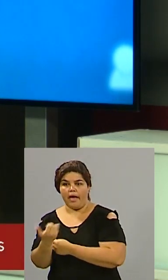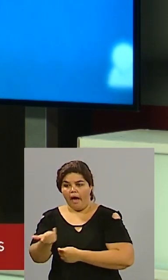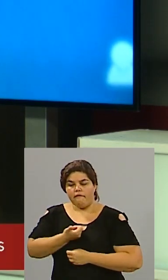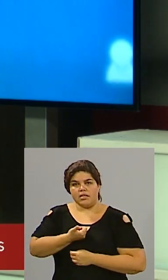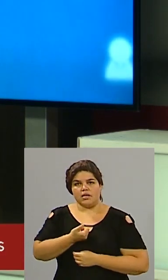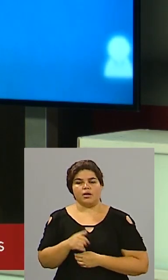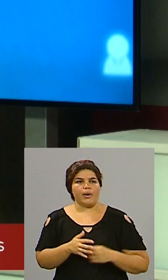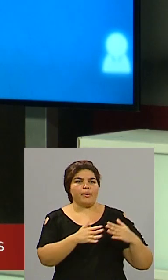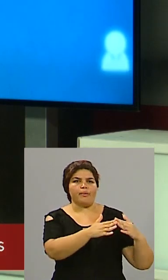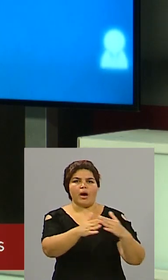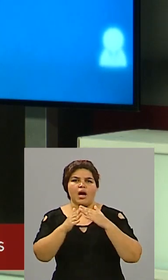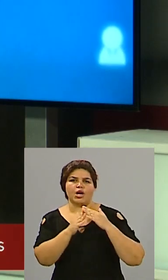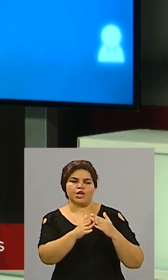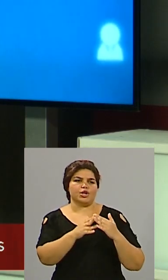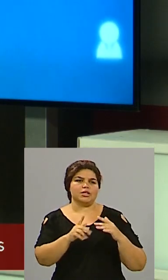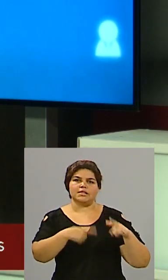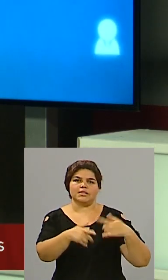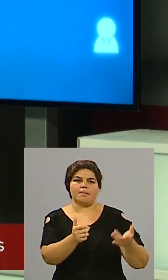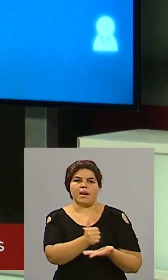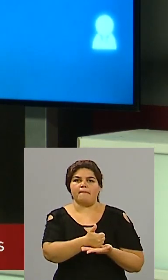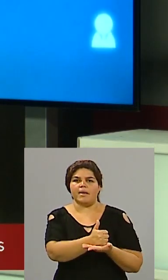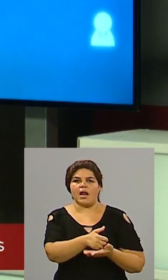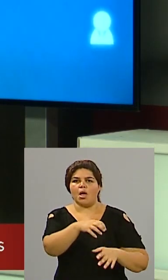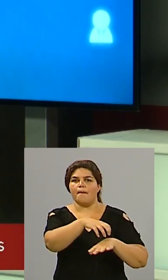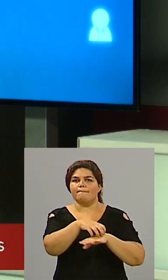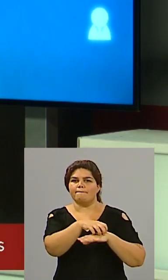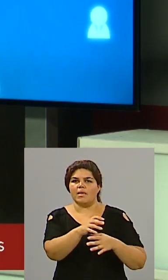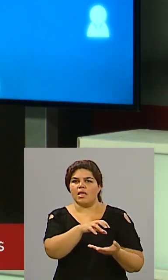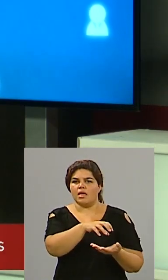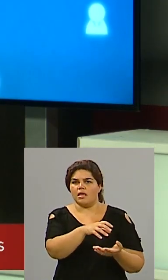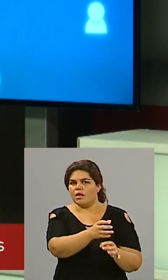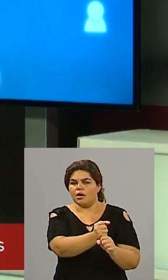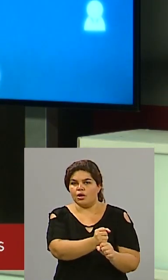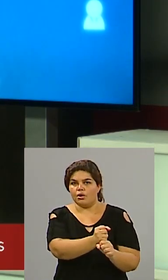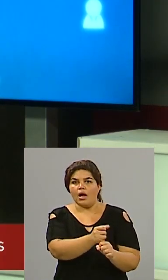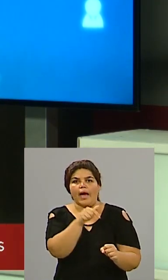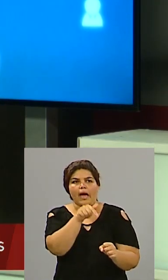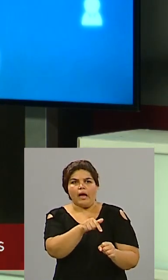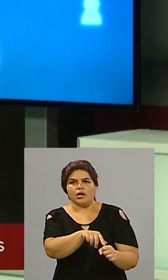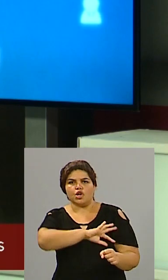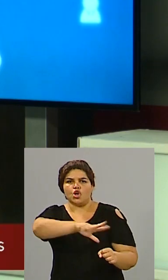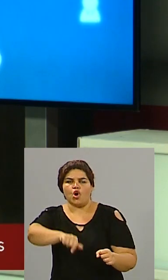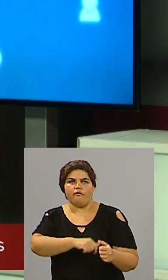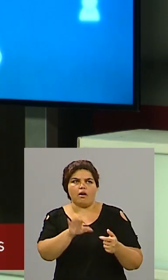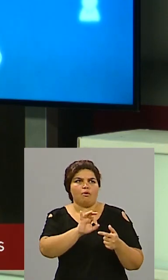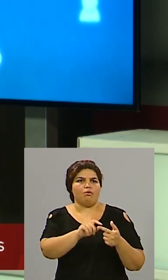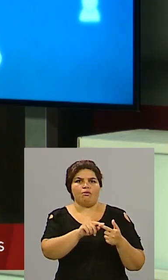me asaltan, en la parada del micro. Hay dispositivos que dan, por ejemplo, algunas municipalidades que tienen sus alarmas comunitarias, pero a veces da la